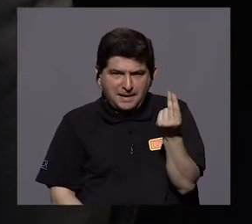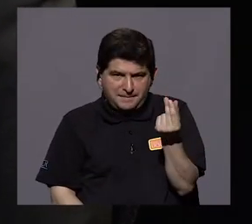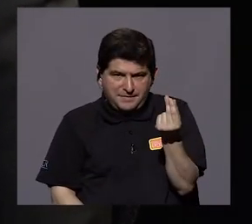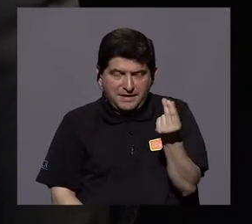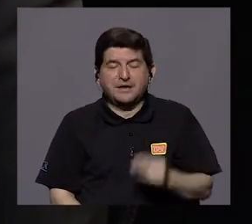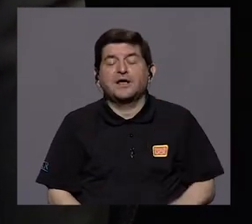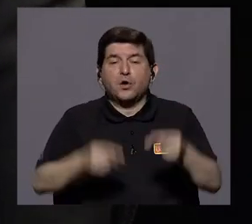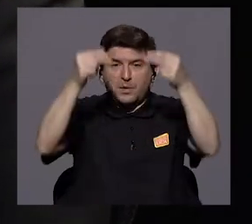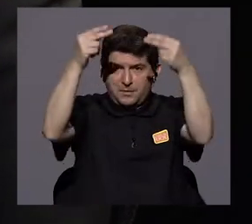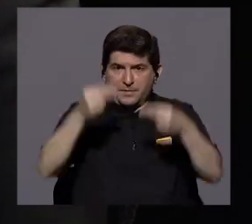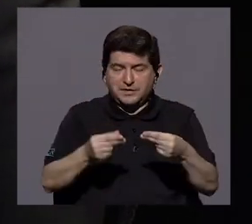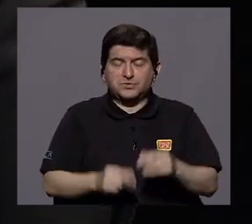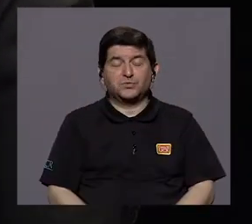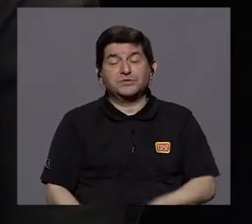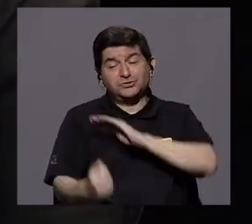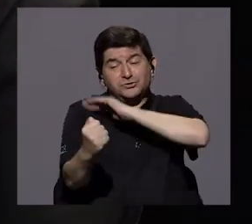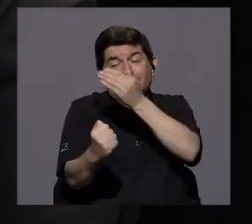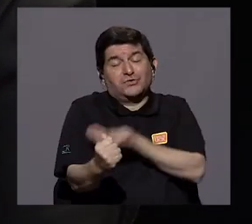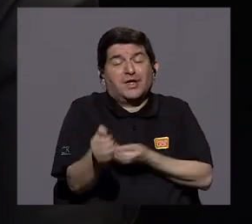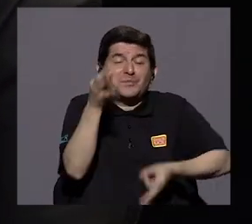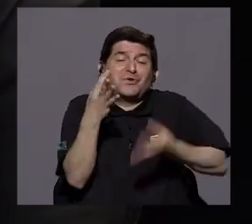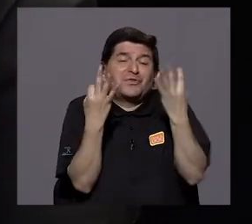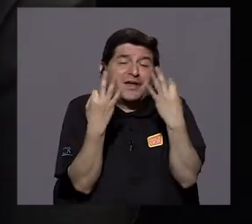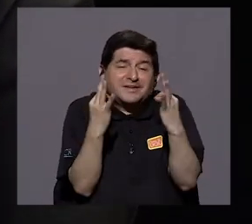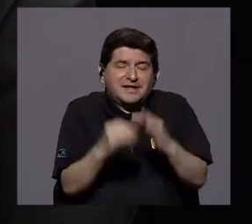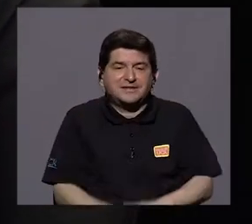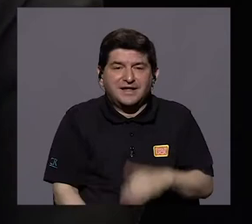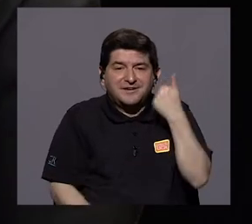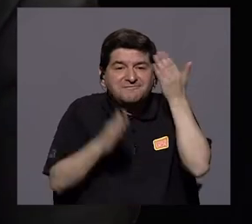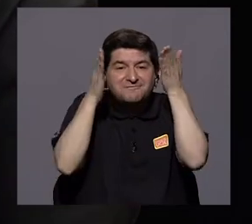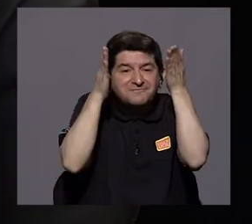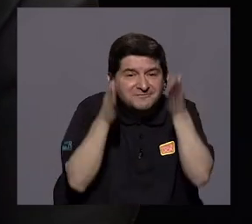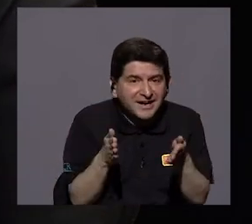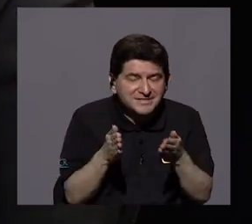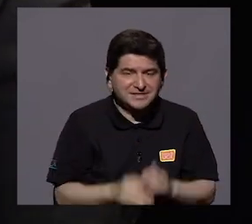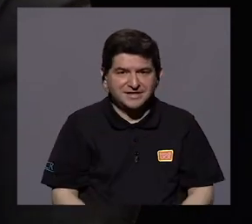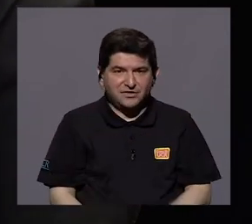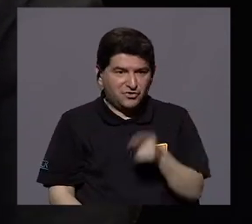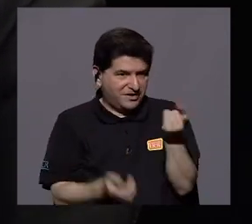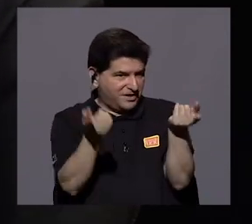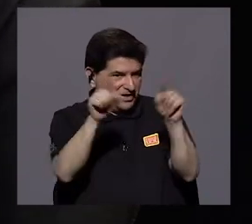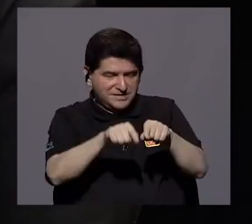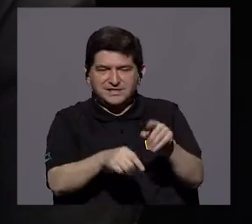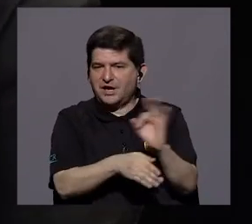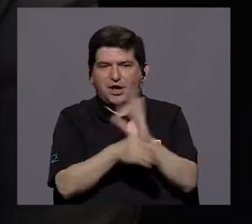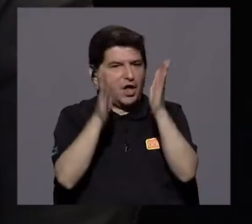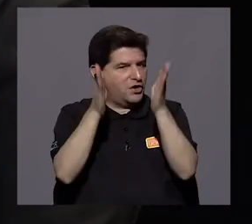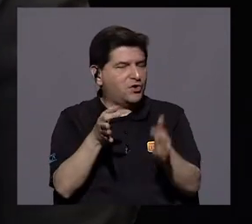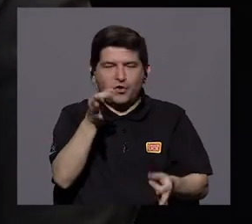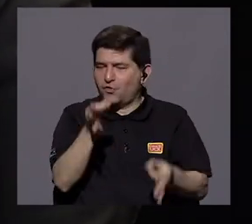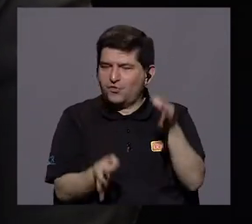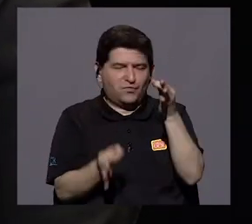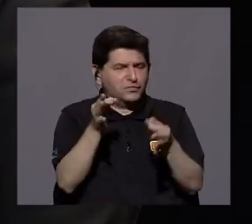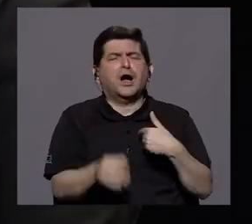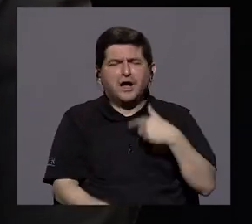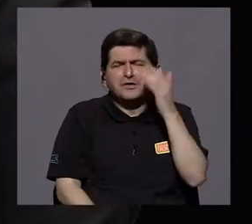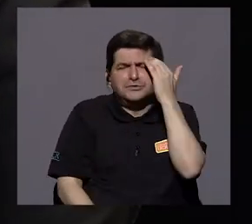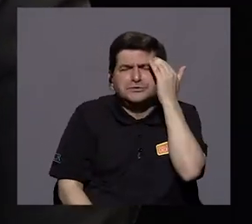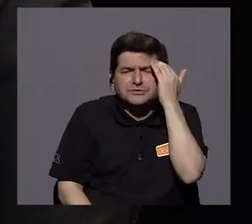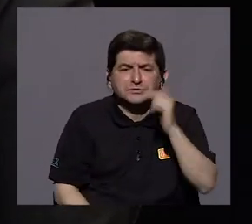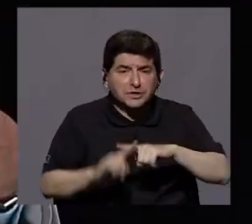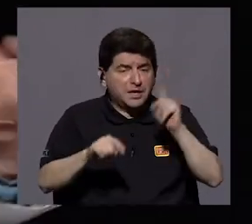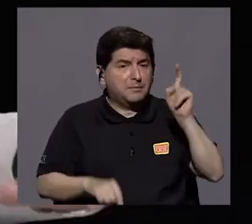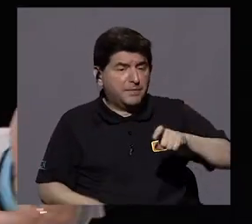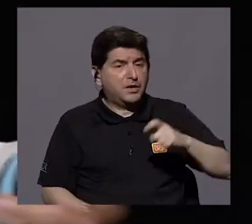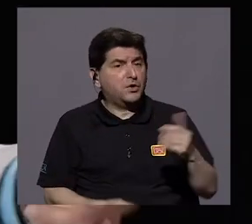presupuesto del Poder Judicial, sí, en la medida de lo posible. Nuestros facilitadores no son funcionarios judiciales. No, lo sé.